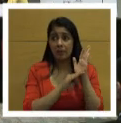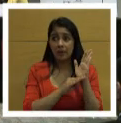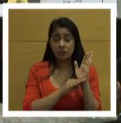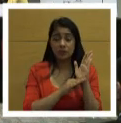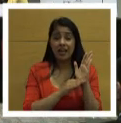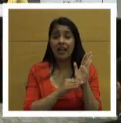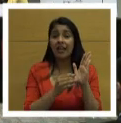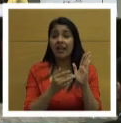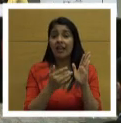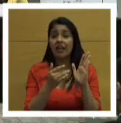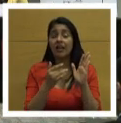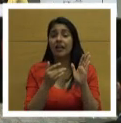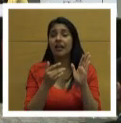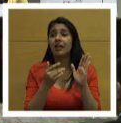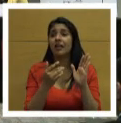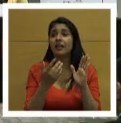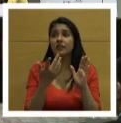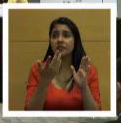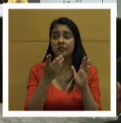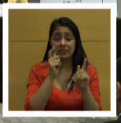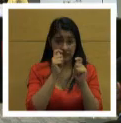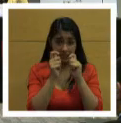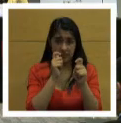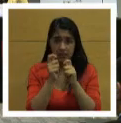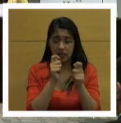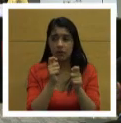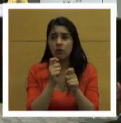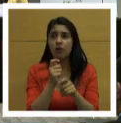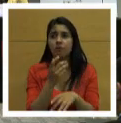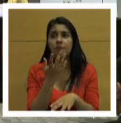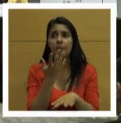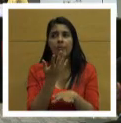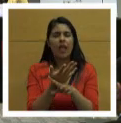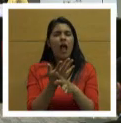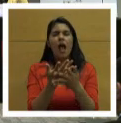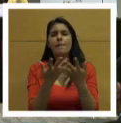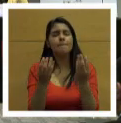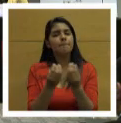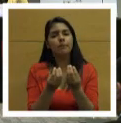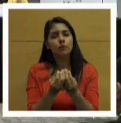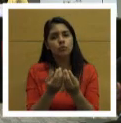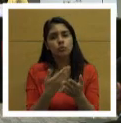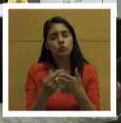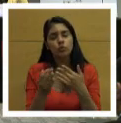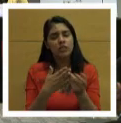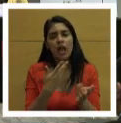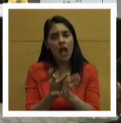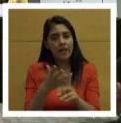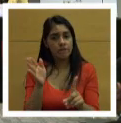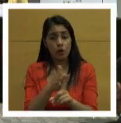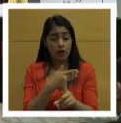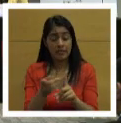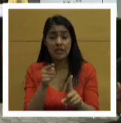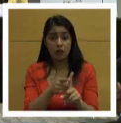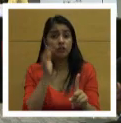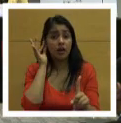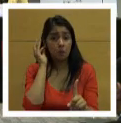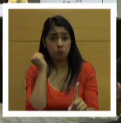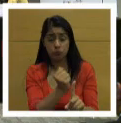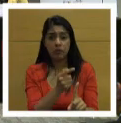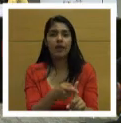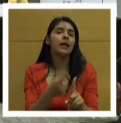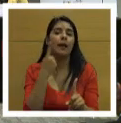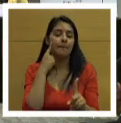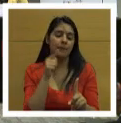que bueno, la razón de la anteroación es que de alguna manera pasaban muchos casos en donde había violencia contra la mujer y ella